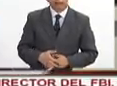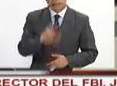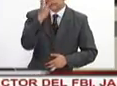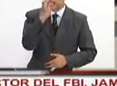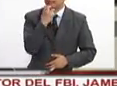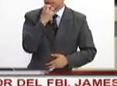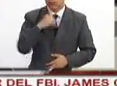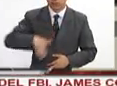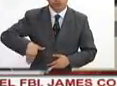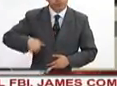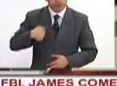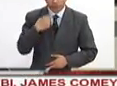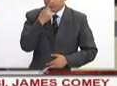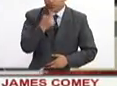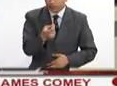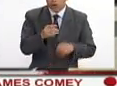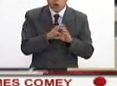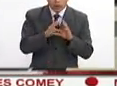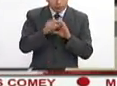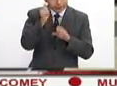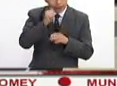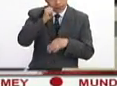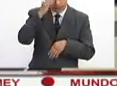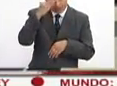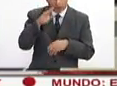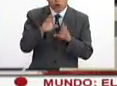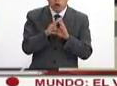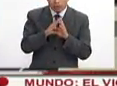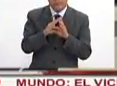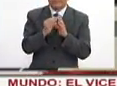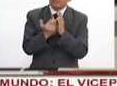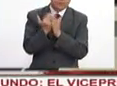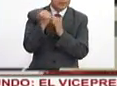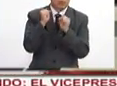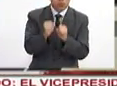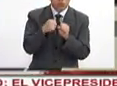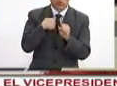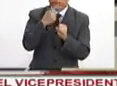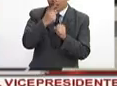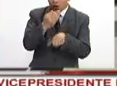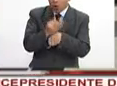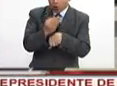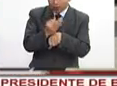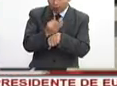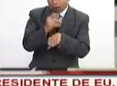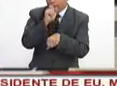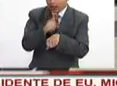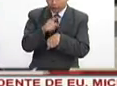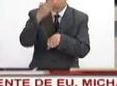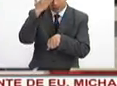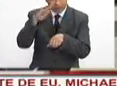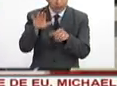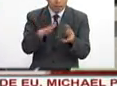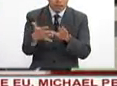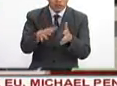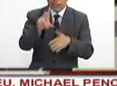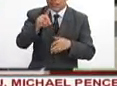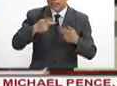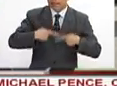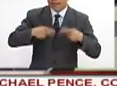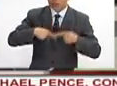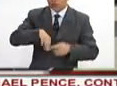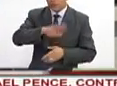Tristemente, como lo dije antes, siempre hemos sabido que el número de muertos aumentaría, y diría que hasta este momento sabemos que al menos 30 personas